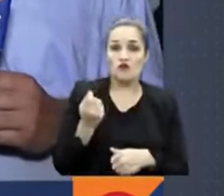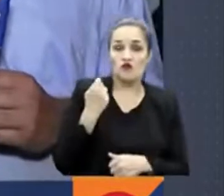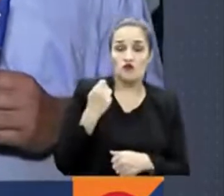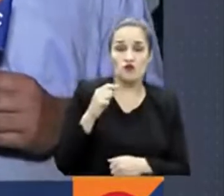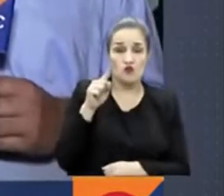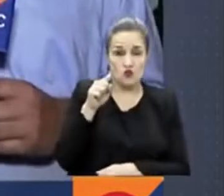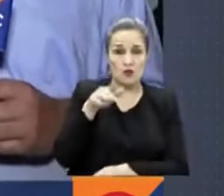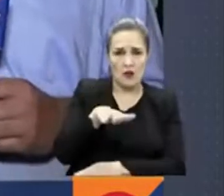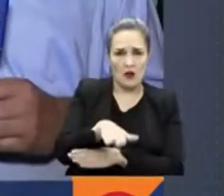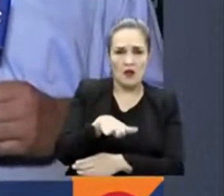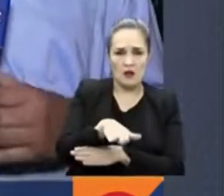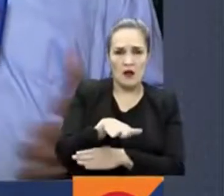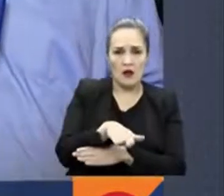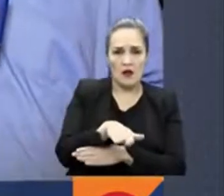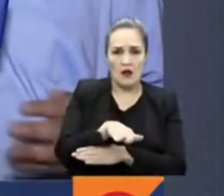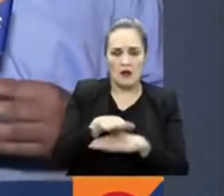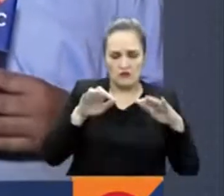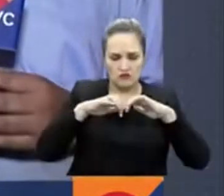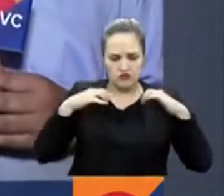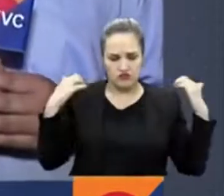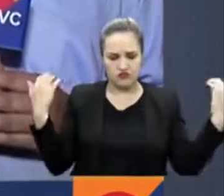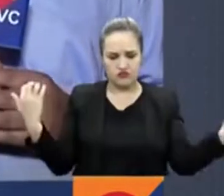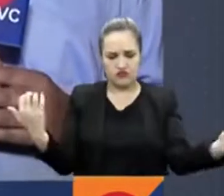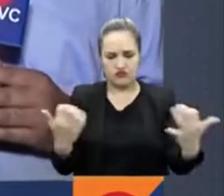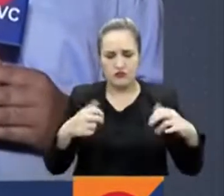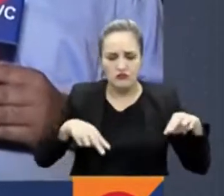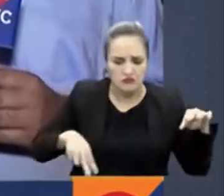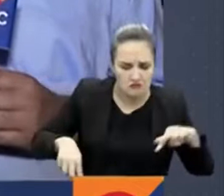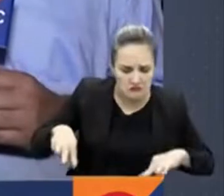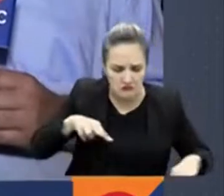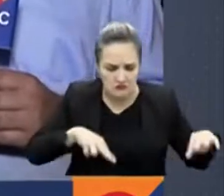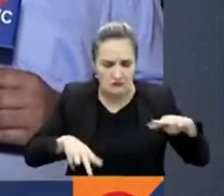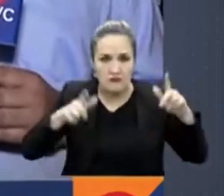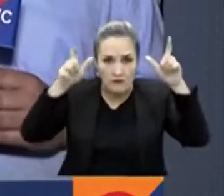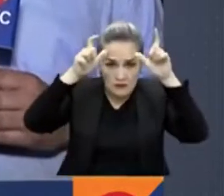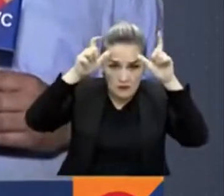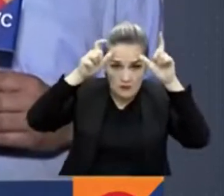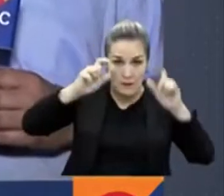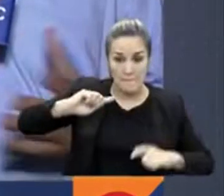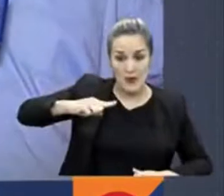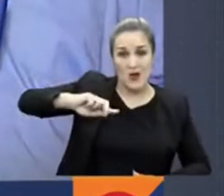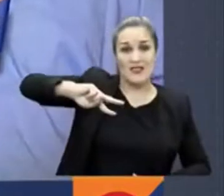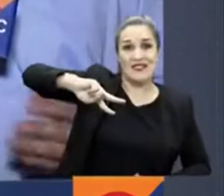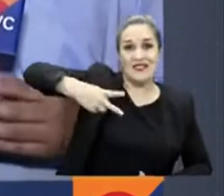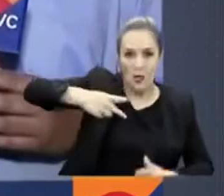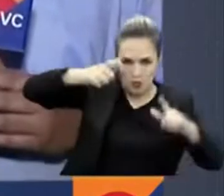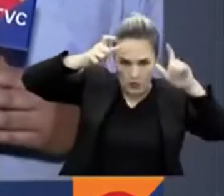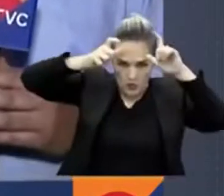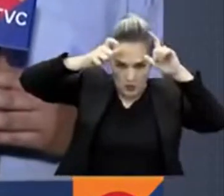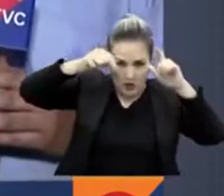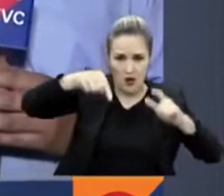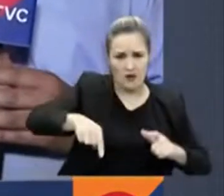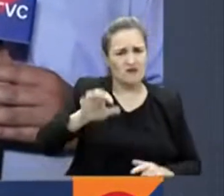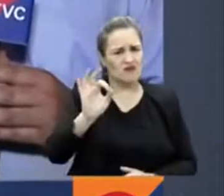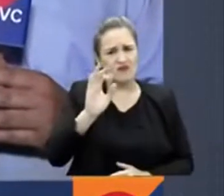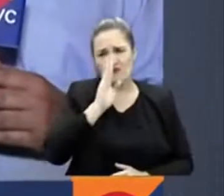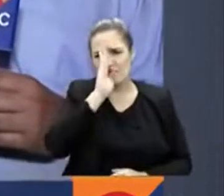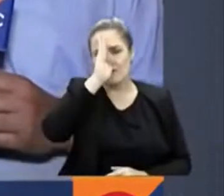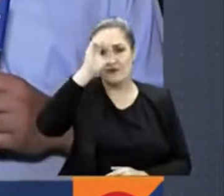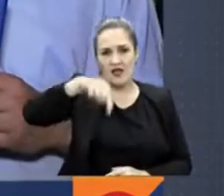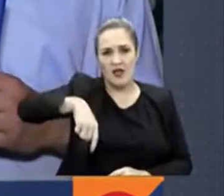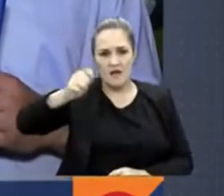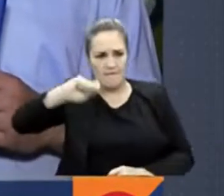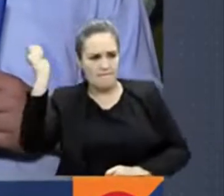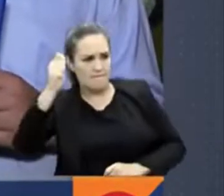tarde, cuando se presentaba ya el segundo animal en la corraleja que se hace acostumbradamente aquí en este municipio